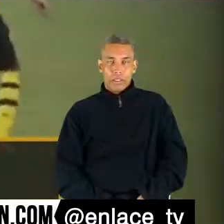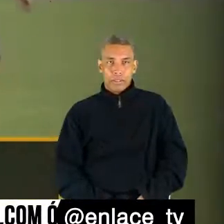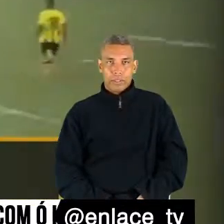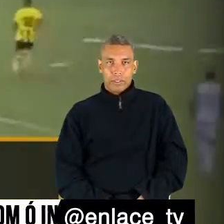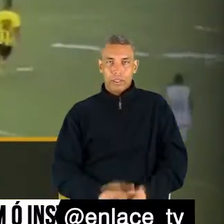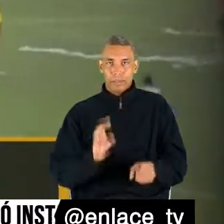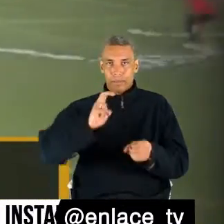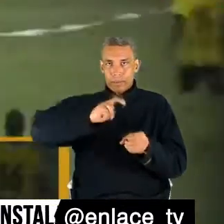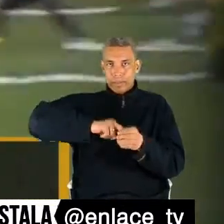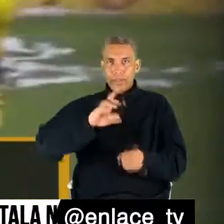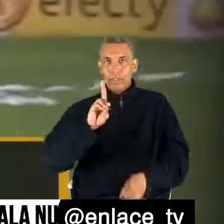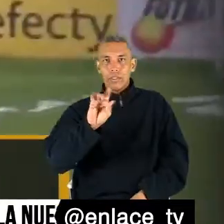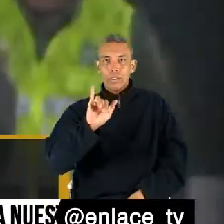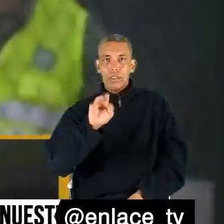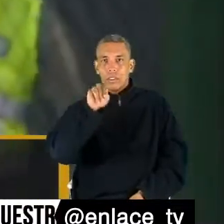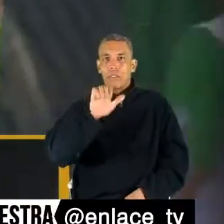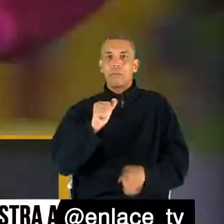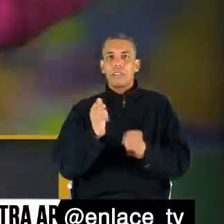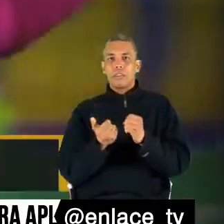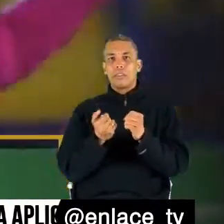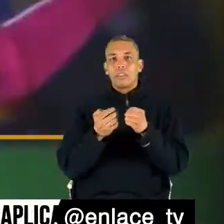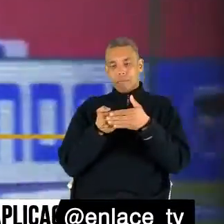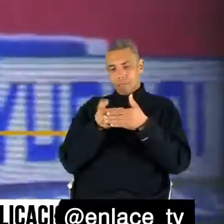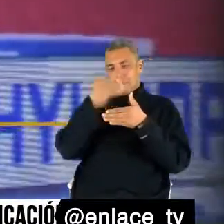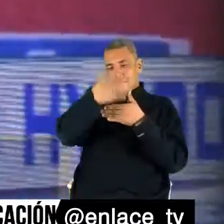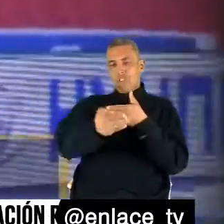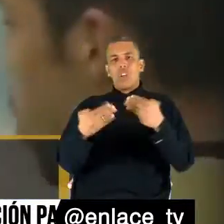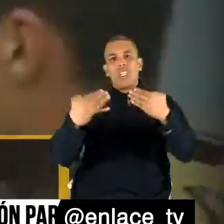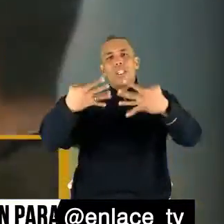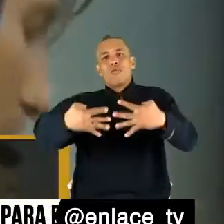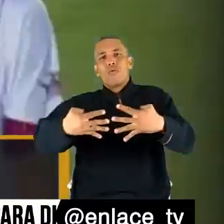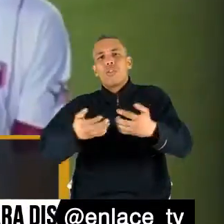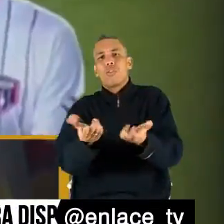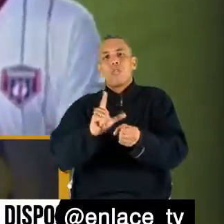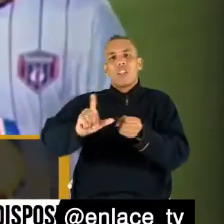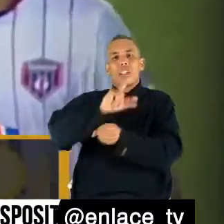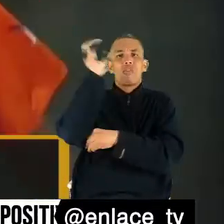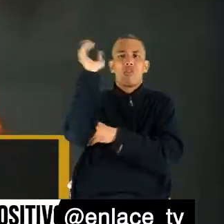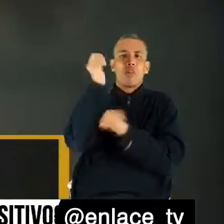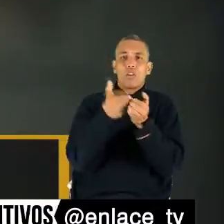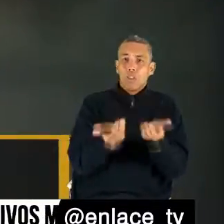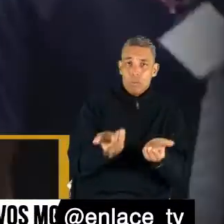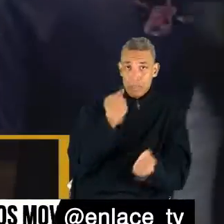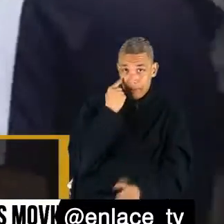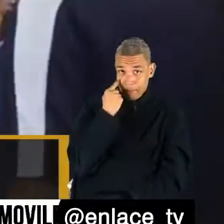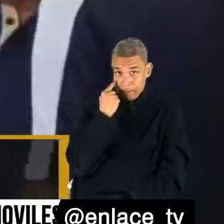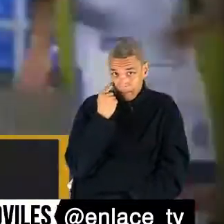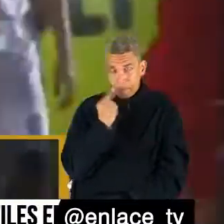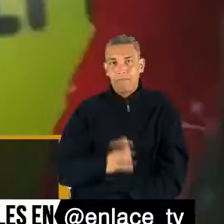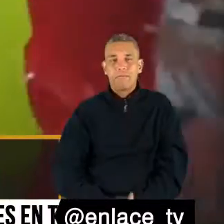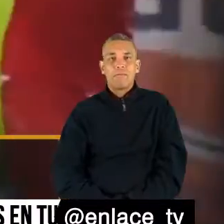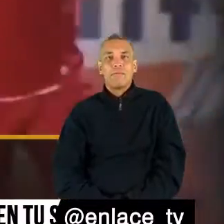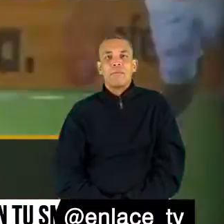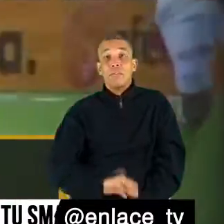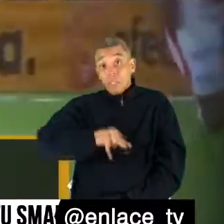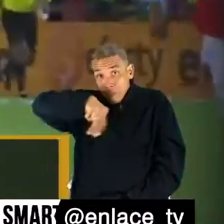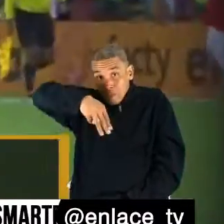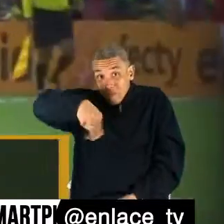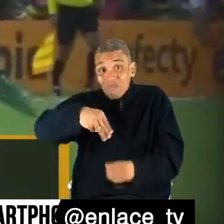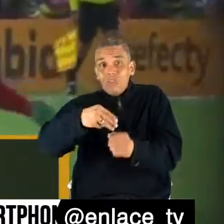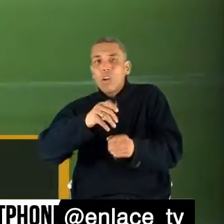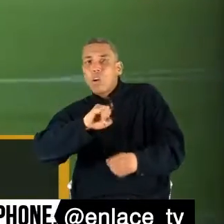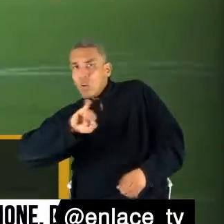la programación para los partidos de ida de los cuartos de final de la Liga 1 2016, fase que se empezará a disputar entre el